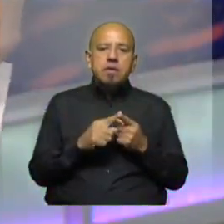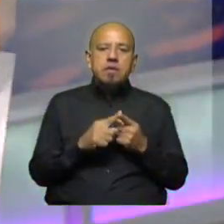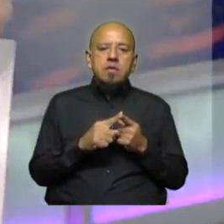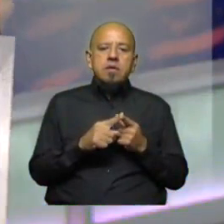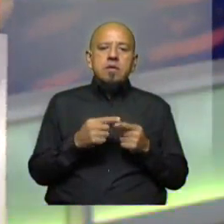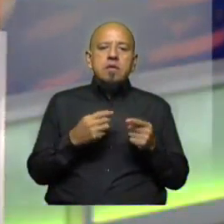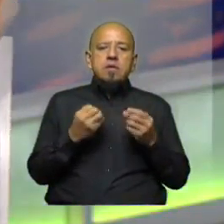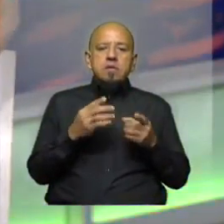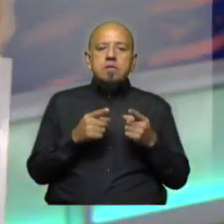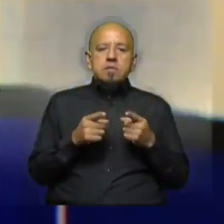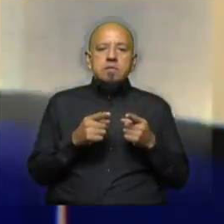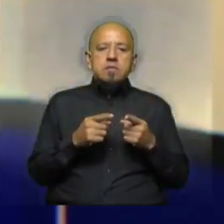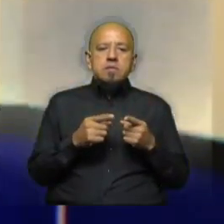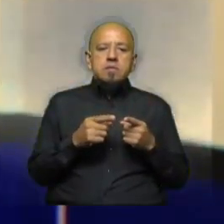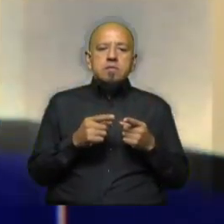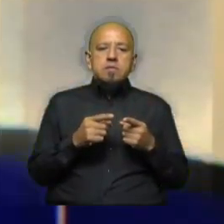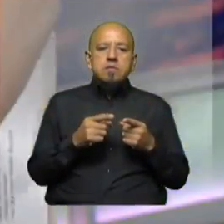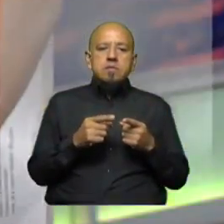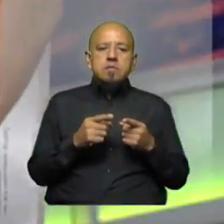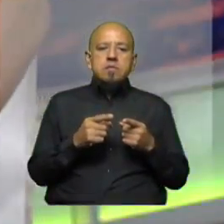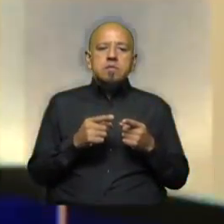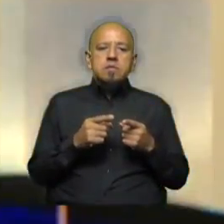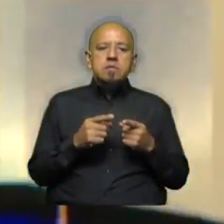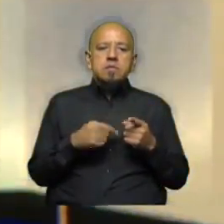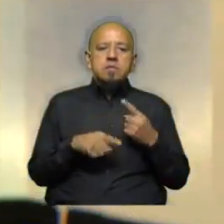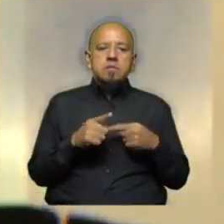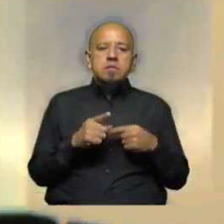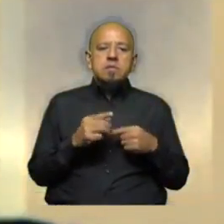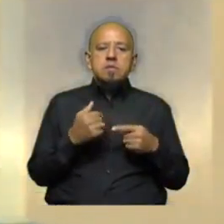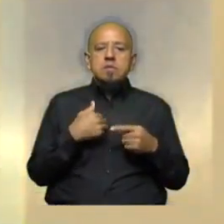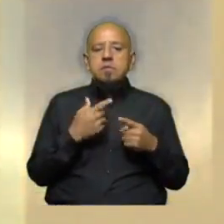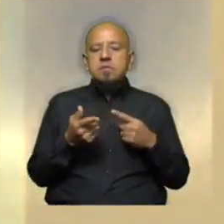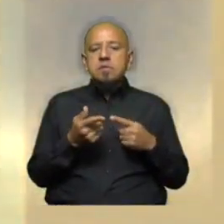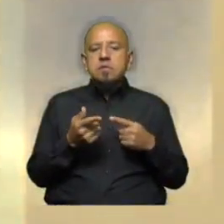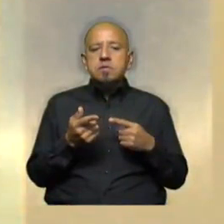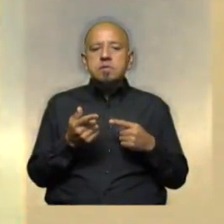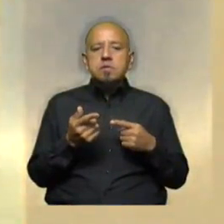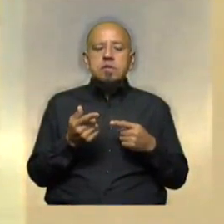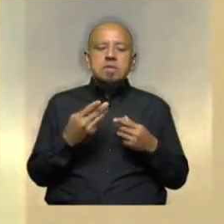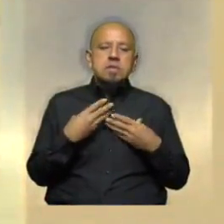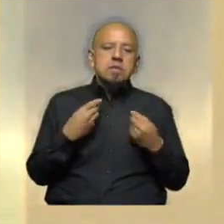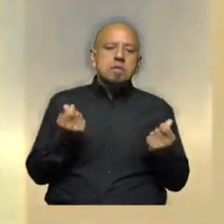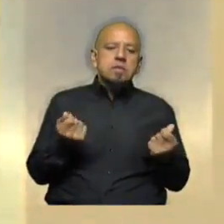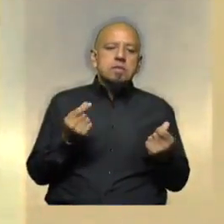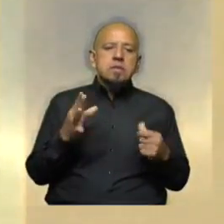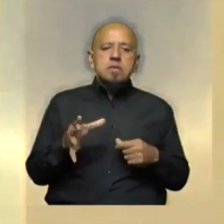como... Eso está y me duele, duele en el alma. Siento que